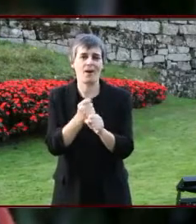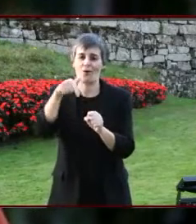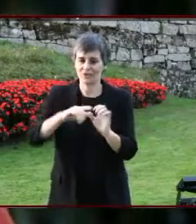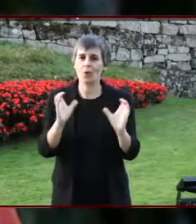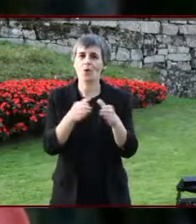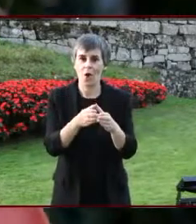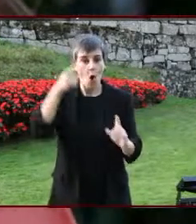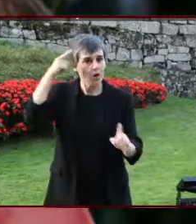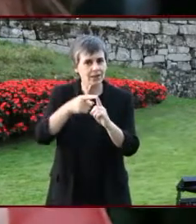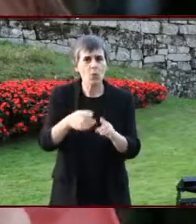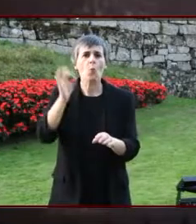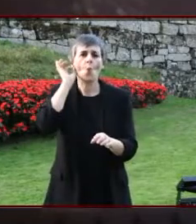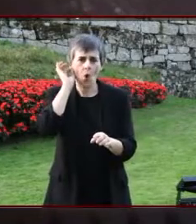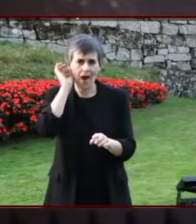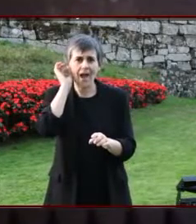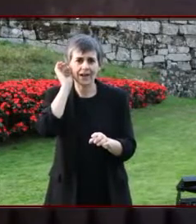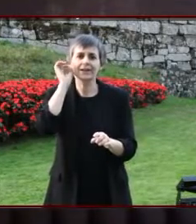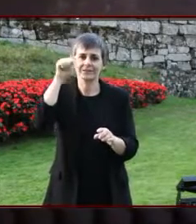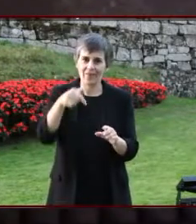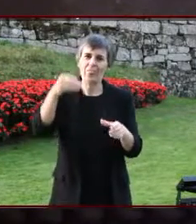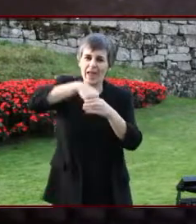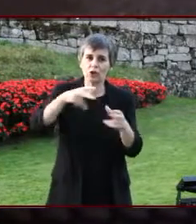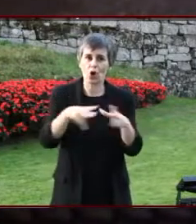muller na música e na sociedade son enormes.